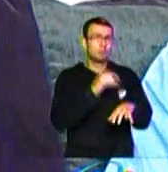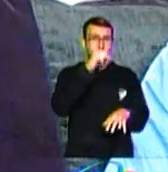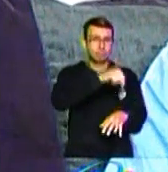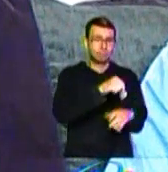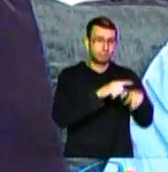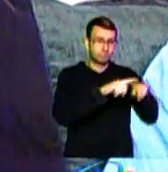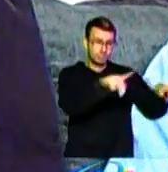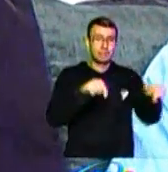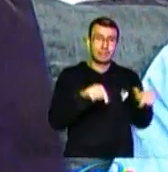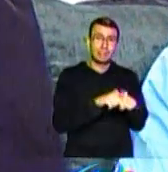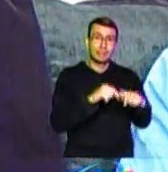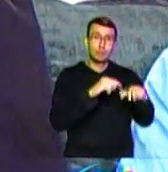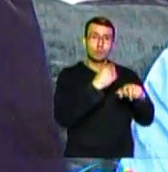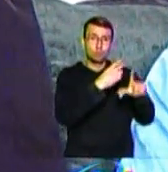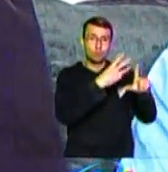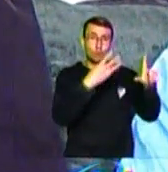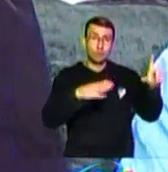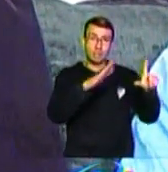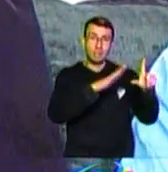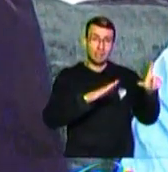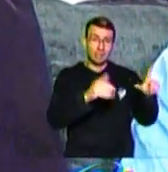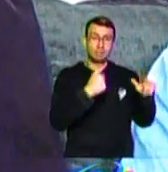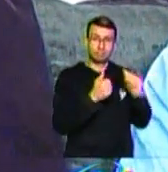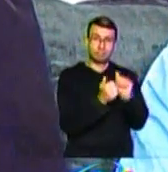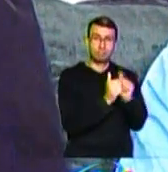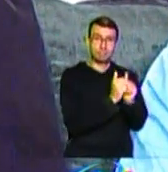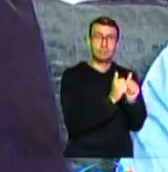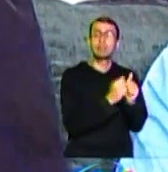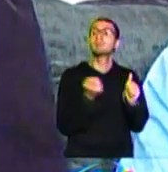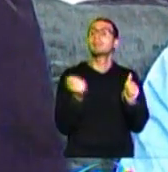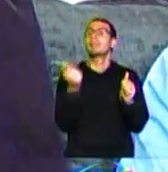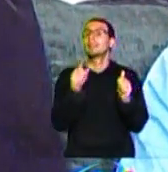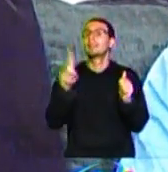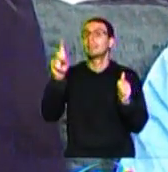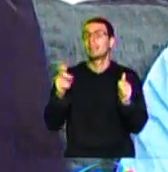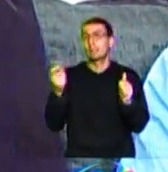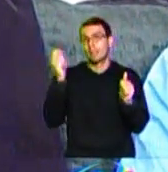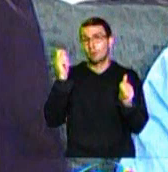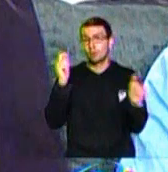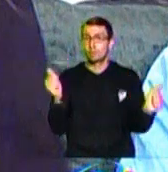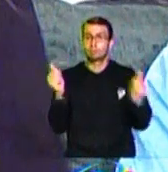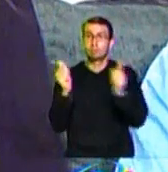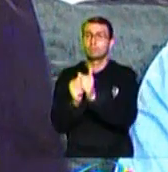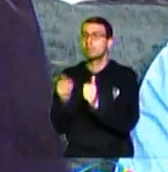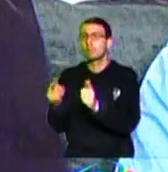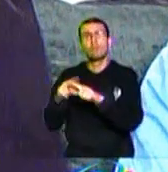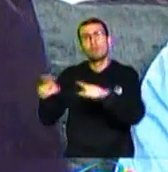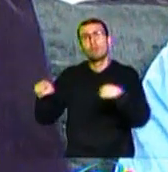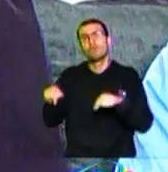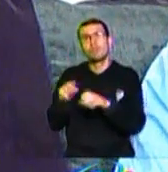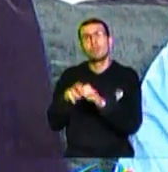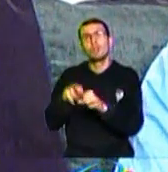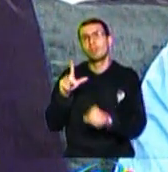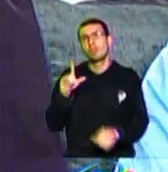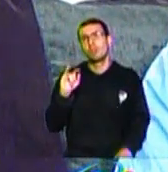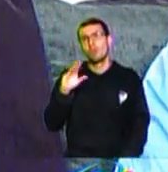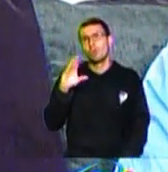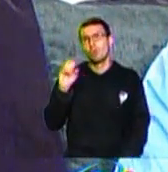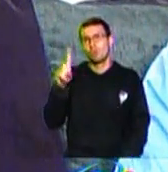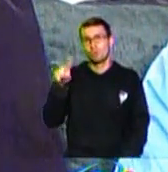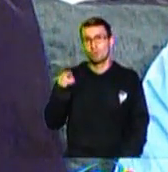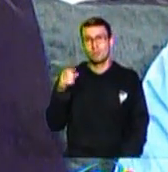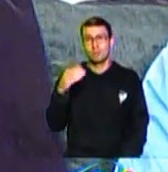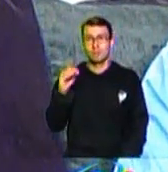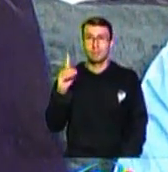esta actividad va a ser este viernes 16 de agosto en la Fundación Luces de la Esperanza, que queda a un kilómetro vía